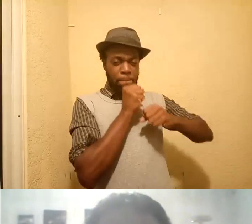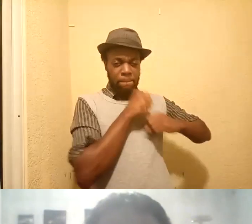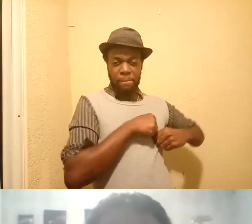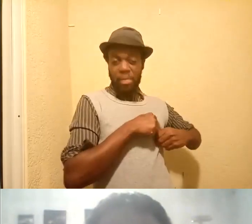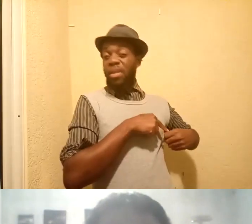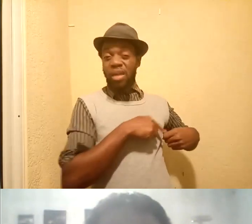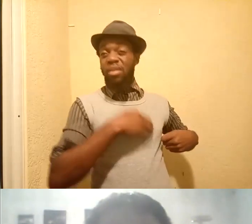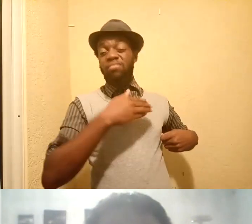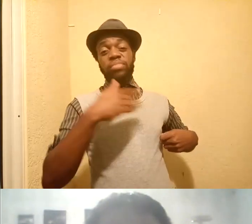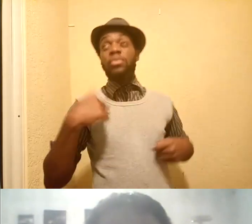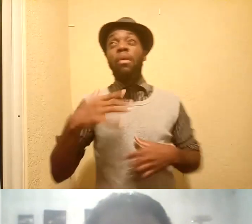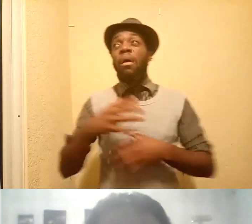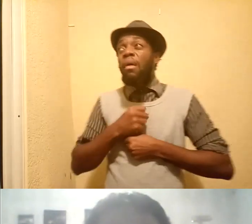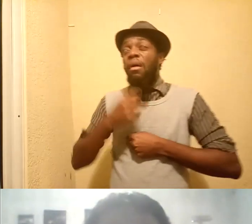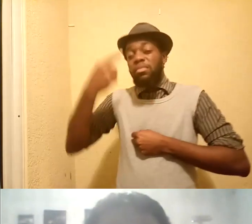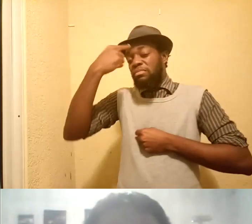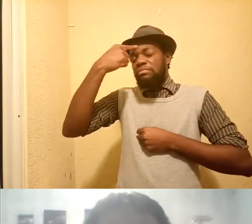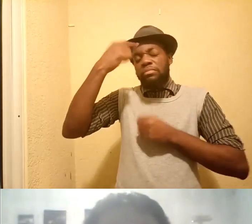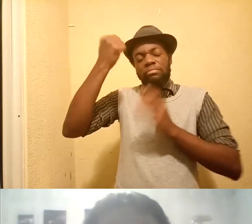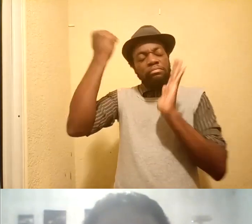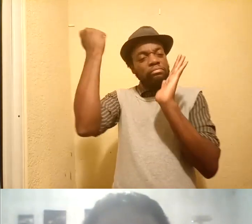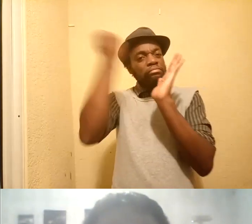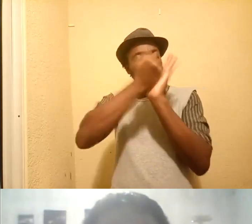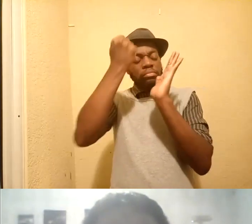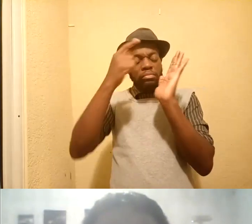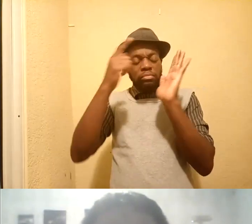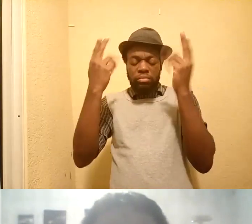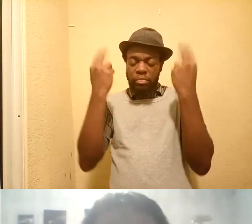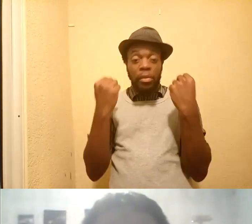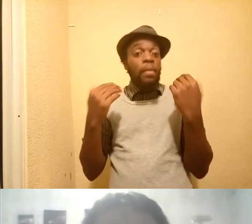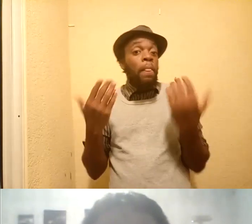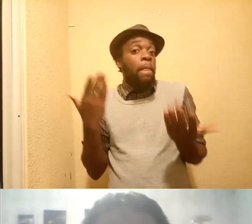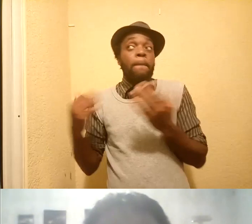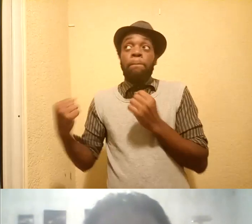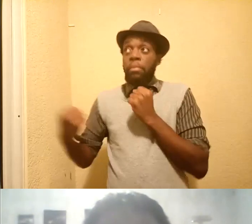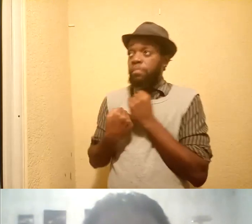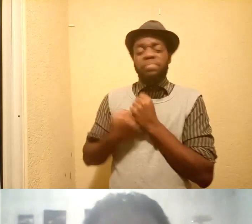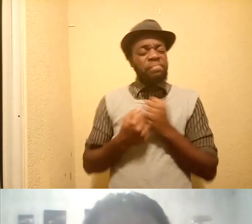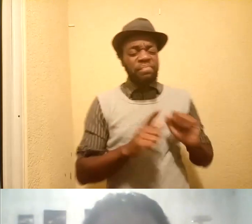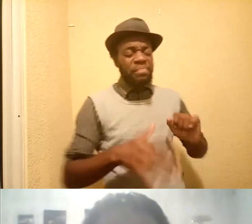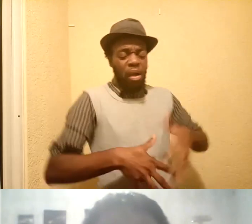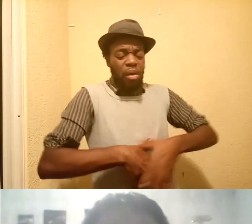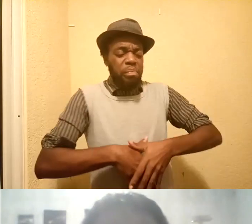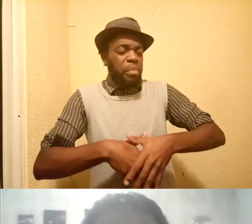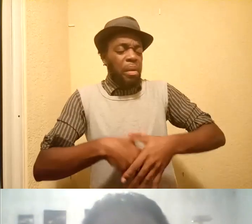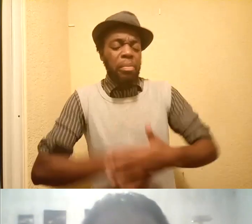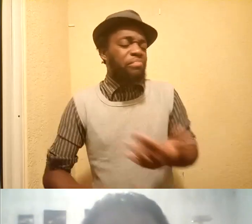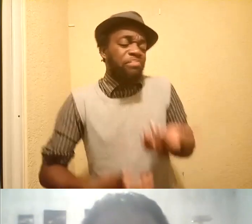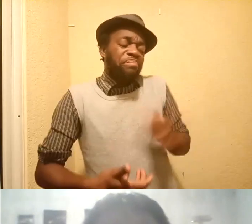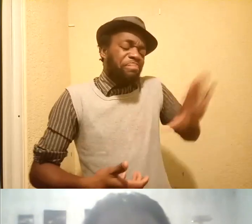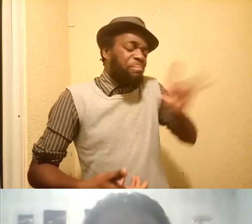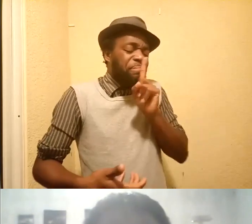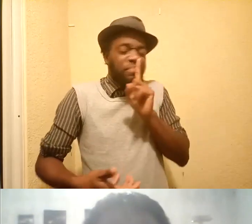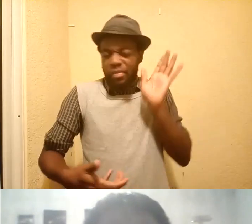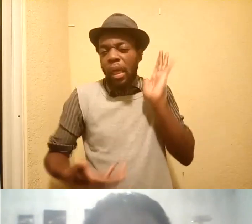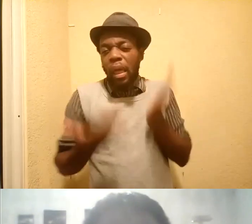vida. Aun cuando tú tengas el apoyo necesario para superar esta situación, puede causarte mucho daño.